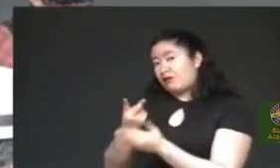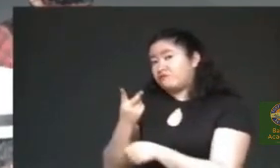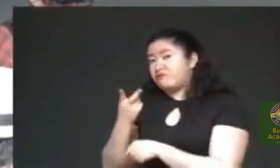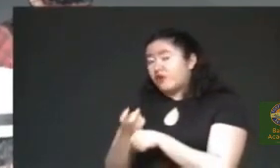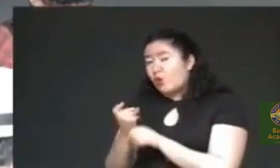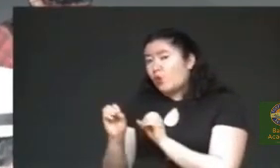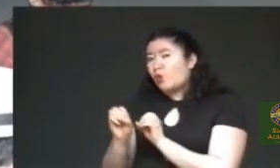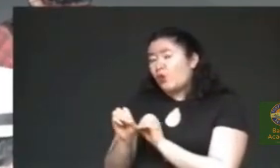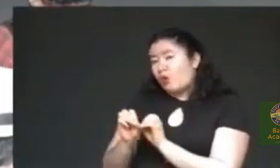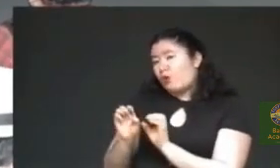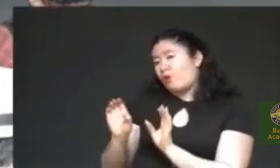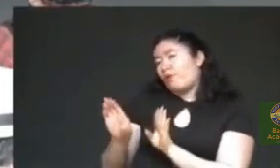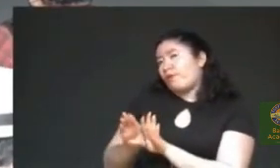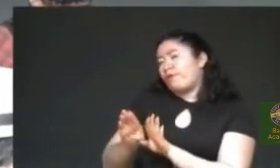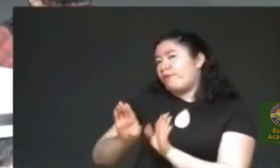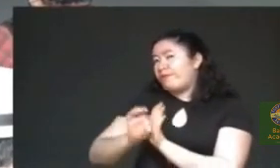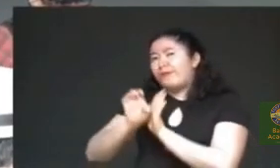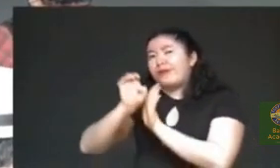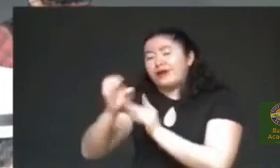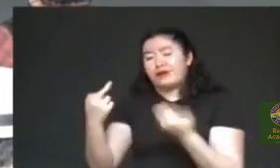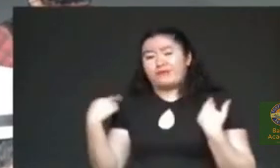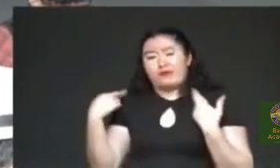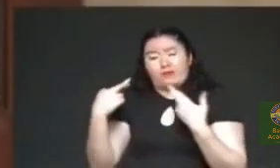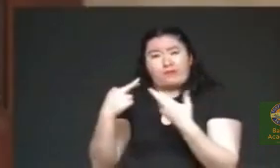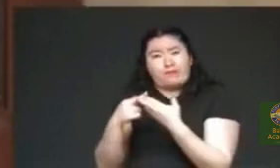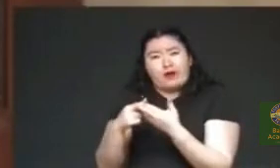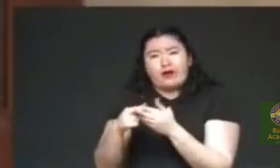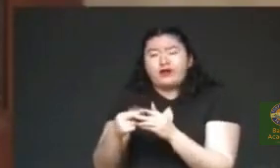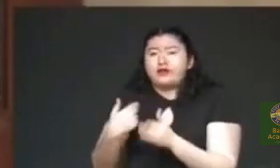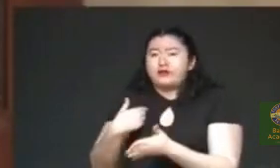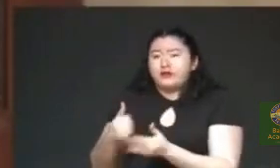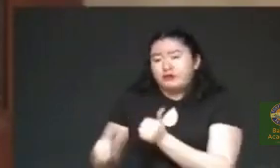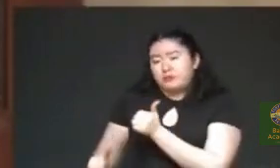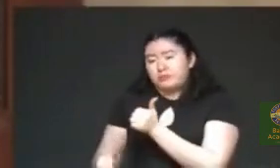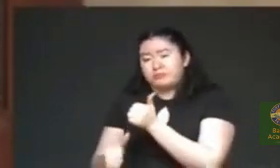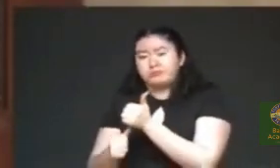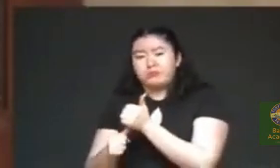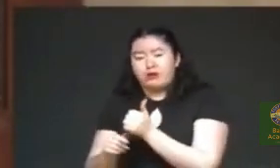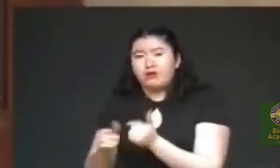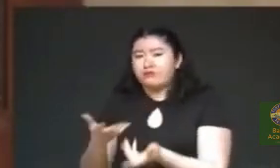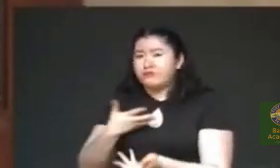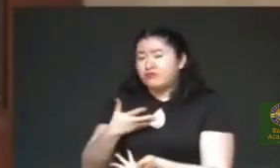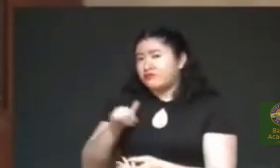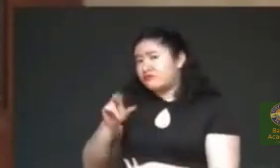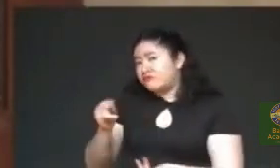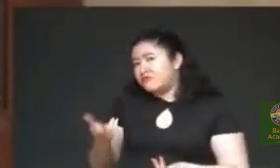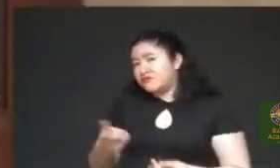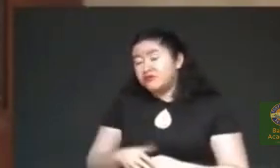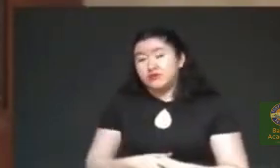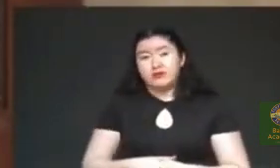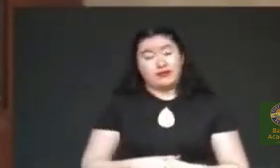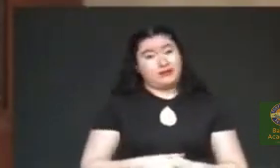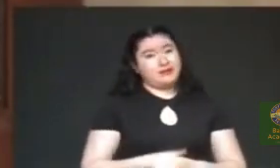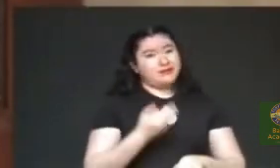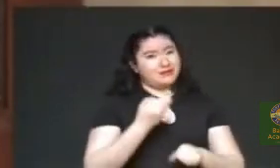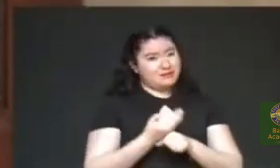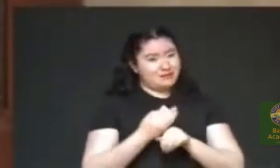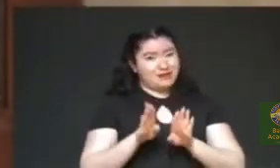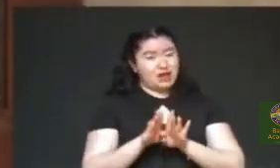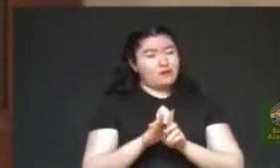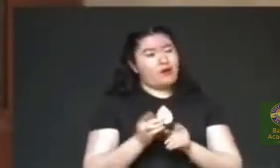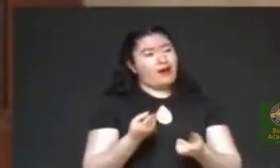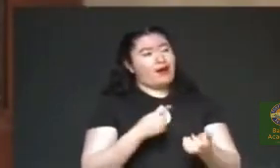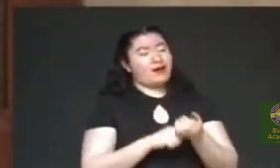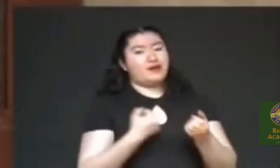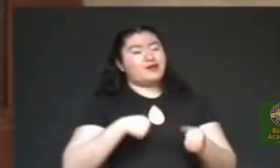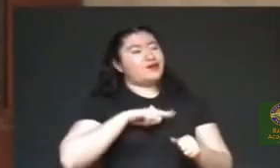o con esta negativa? No, es que no hay, a ver, es que también es un tema, pues no hay maestros, no hay una reserva de maestros,